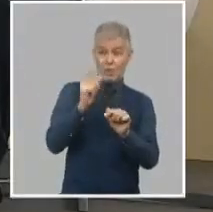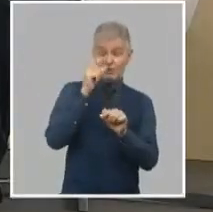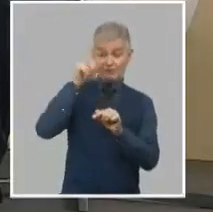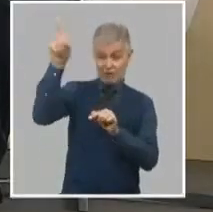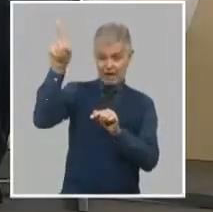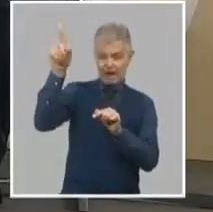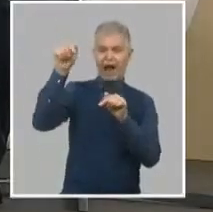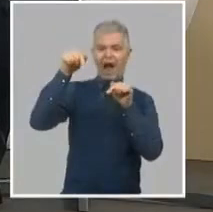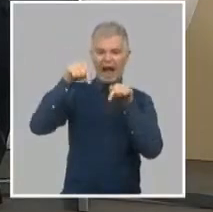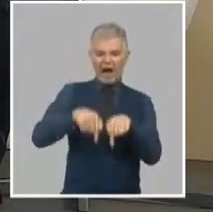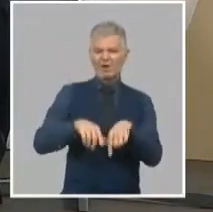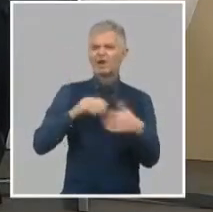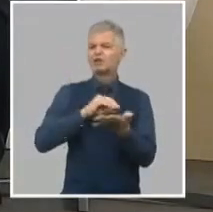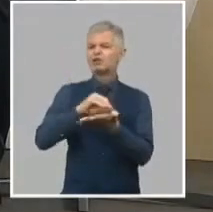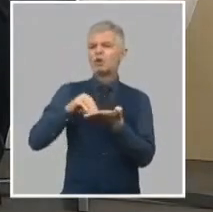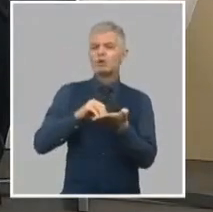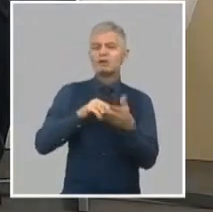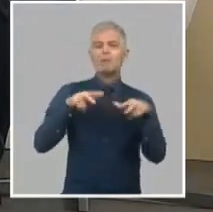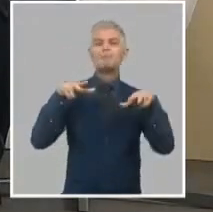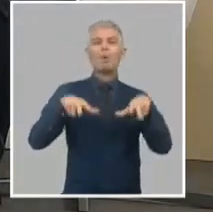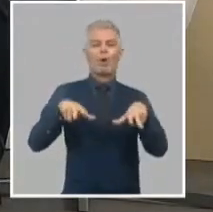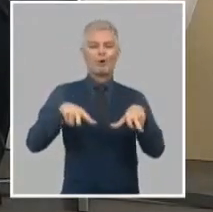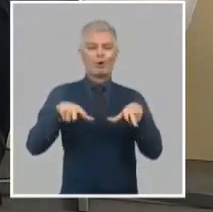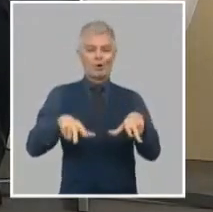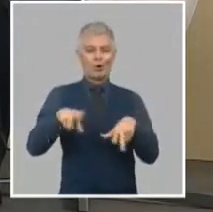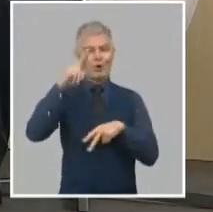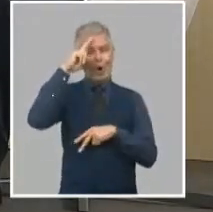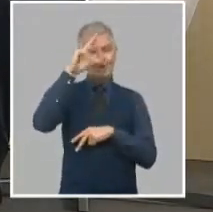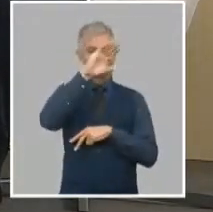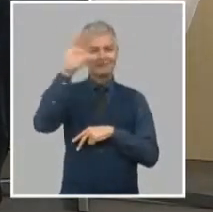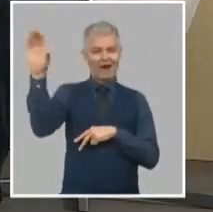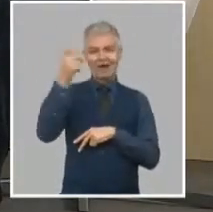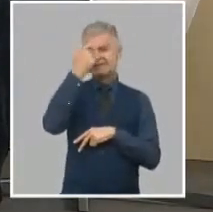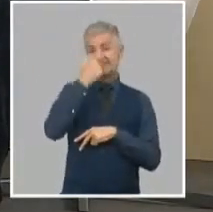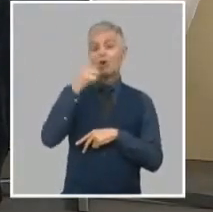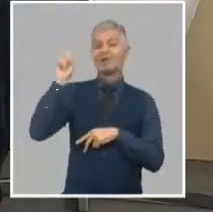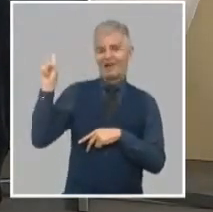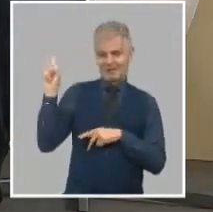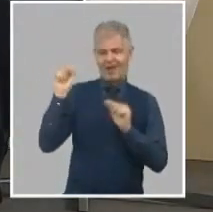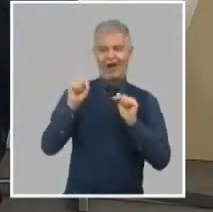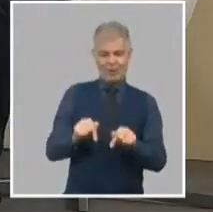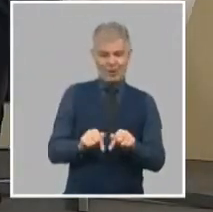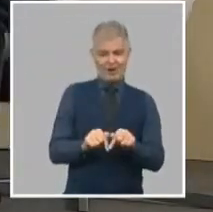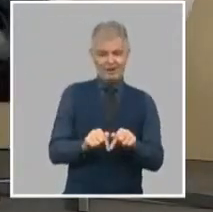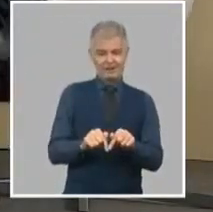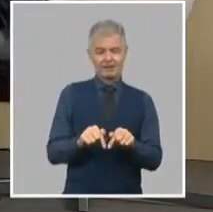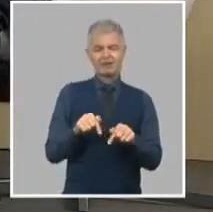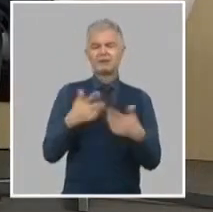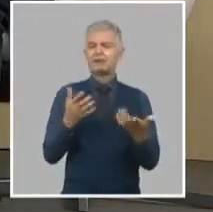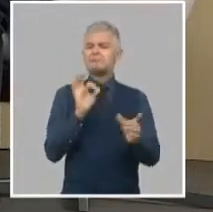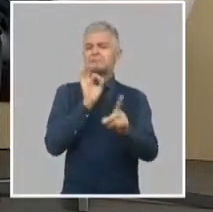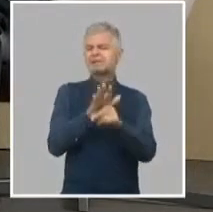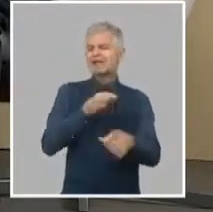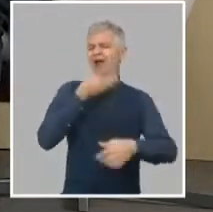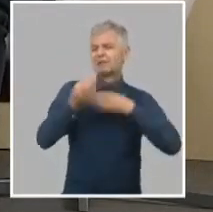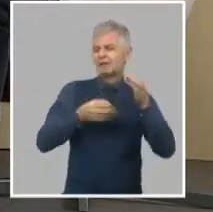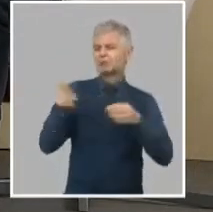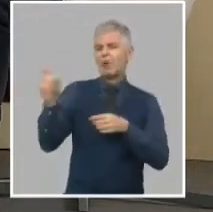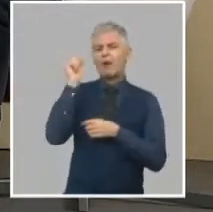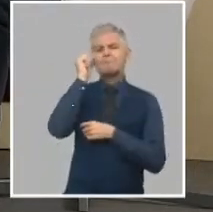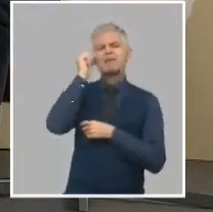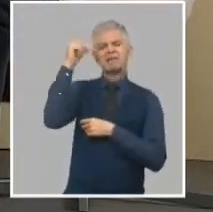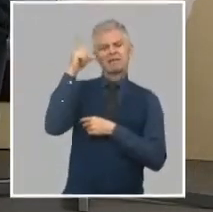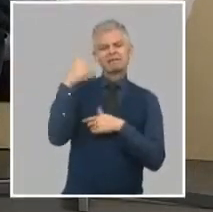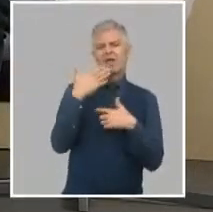batalla contra la COVID-19 en Ciudad Ávila, y tendremos su testimonio un poquito más adelante. Pero me gustaría, Carlos, comenzar hablando de las experiencias que has